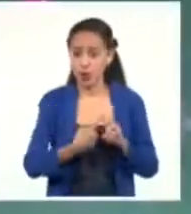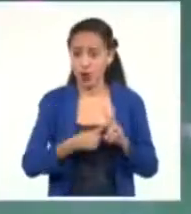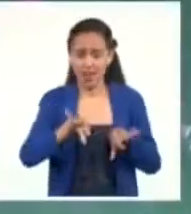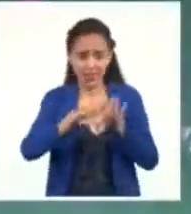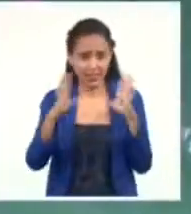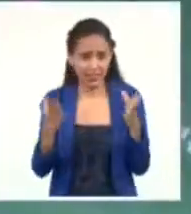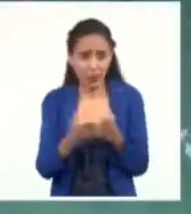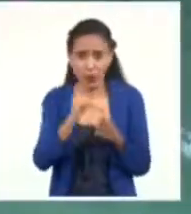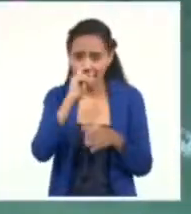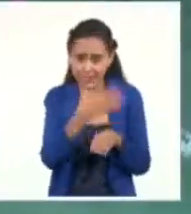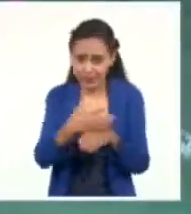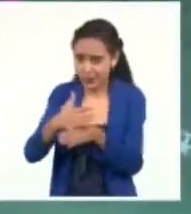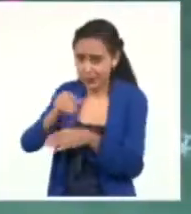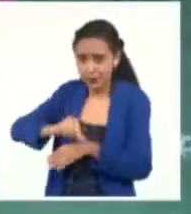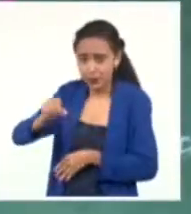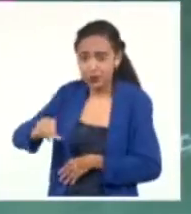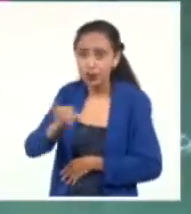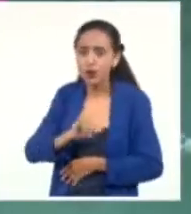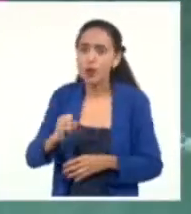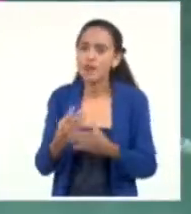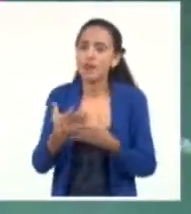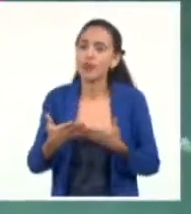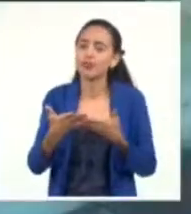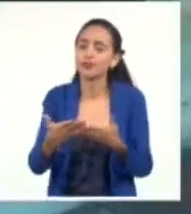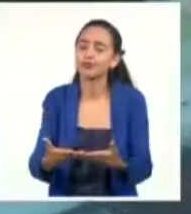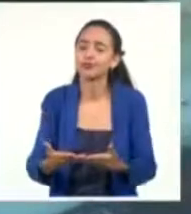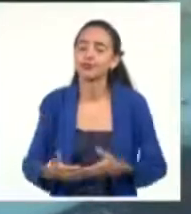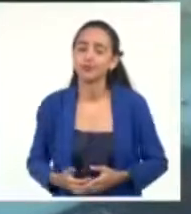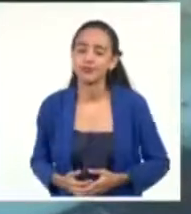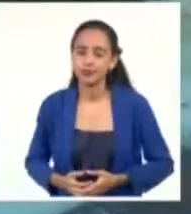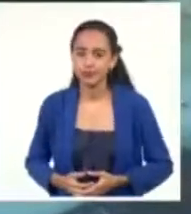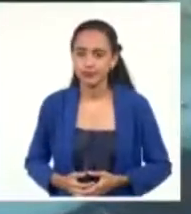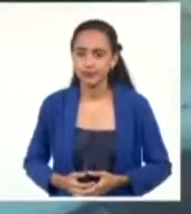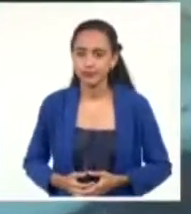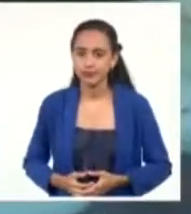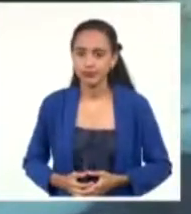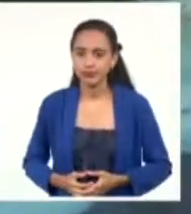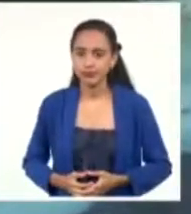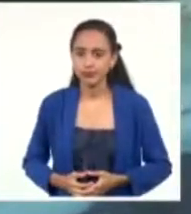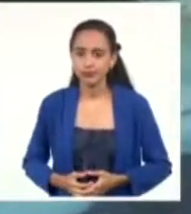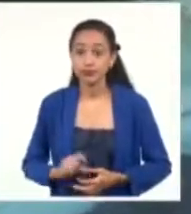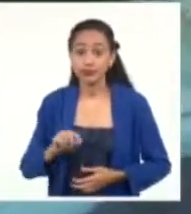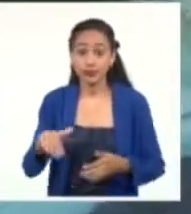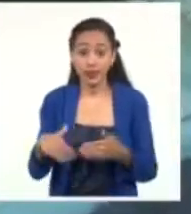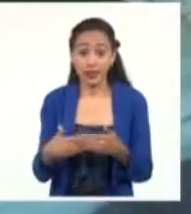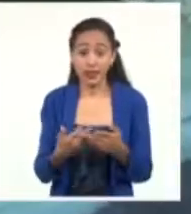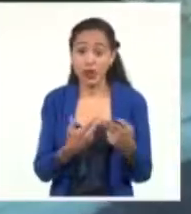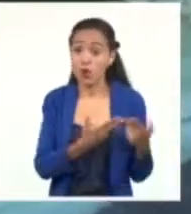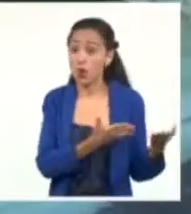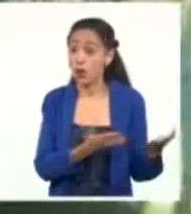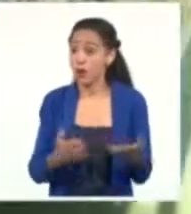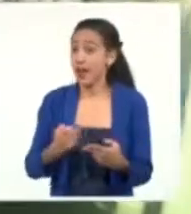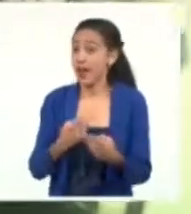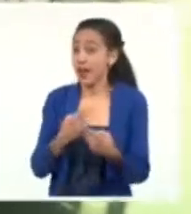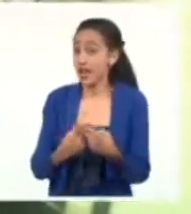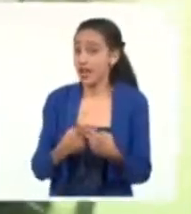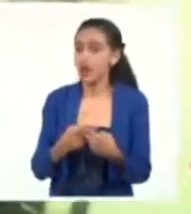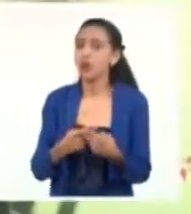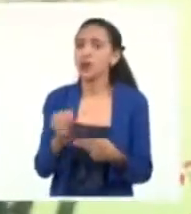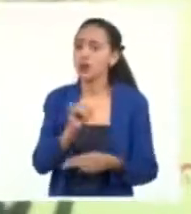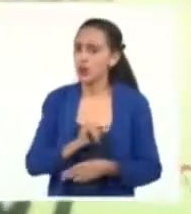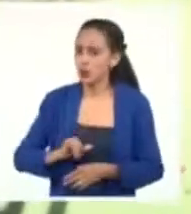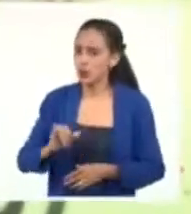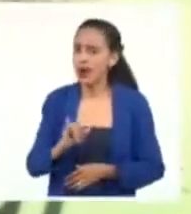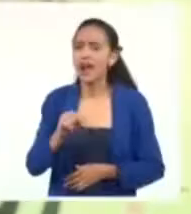edades ofrecieron sus flores al señor de la vanguardia. Este día de tributo al héroe de Yaguajay también estuvo precedido